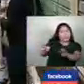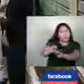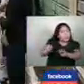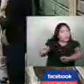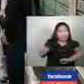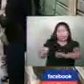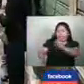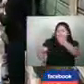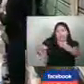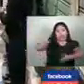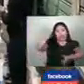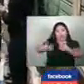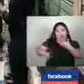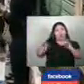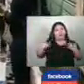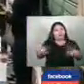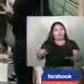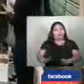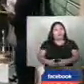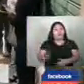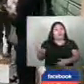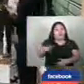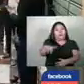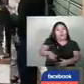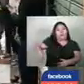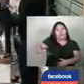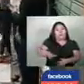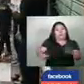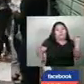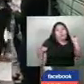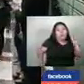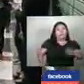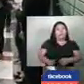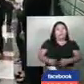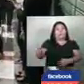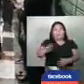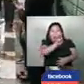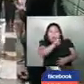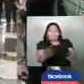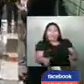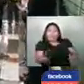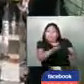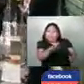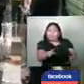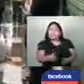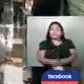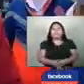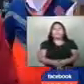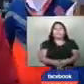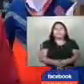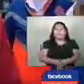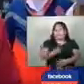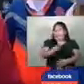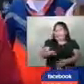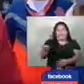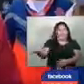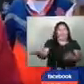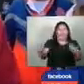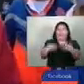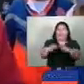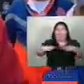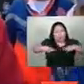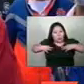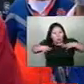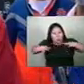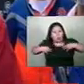lesionado a causa de lo que fue el fuego aquí en el mercado. ¿Qué tipo de artículos se encontraban en la zona? Hay diversidades de materiales, verdad, tanto hay